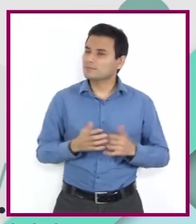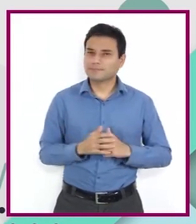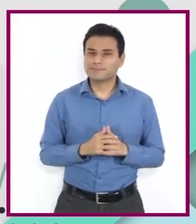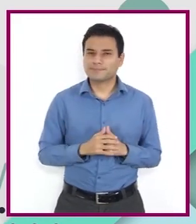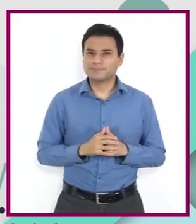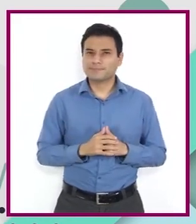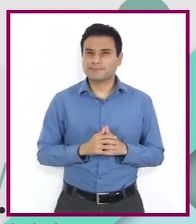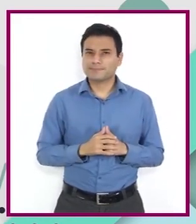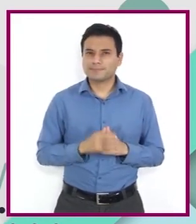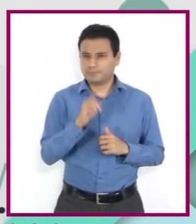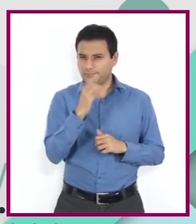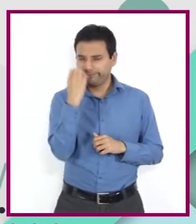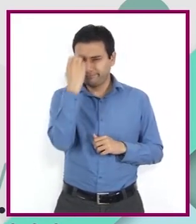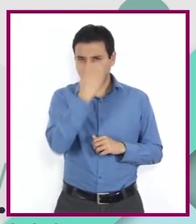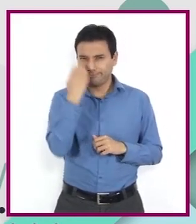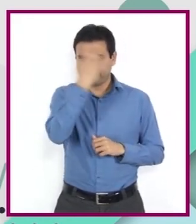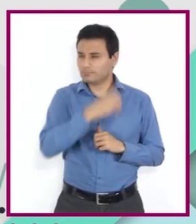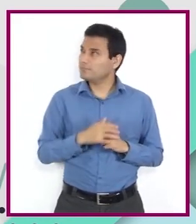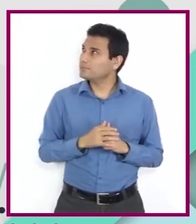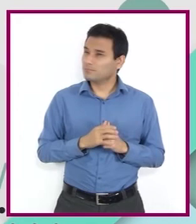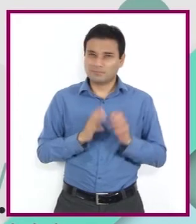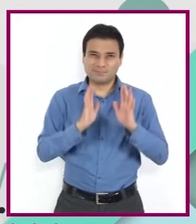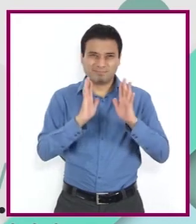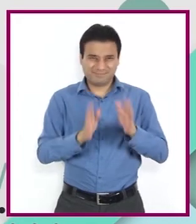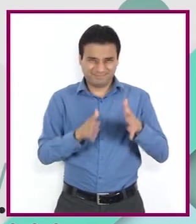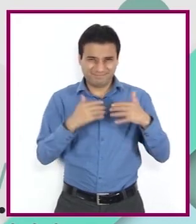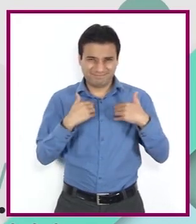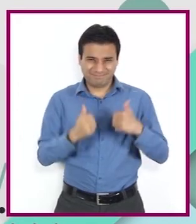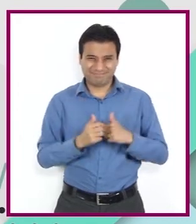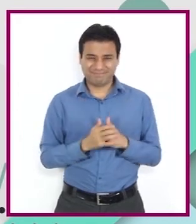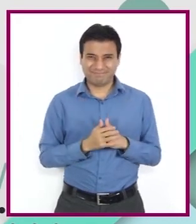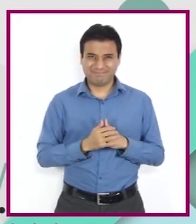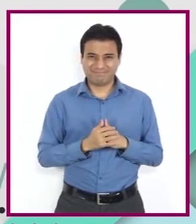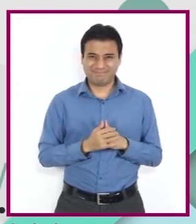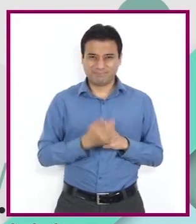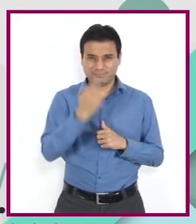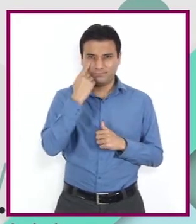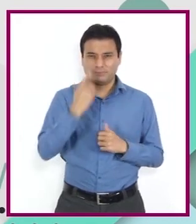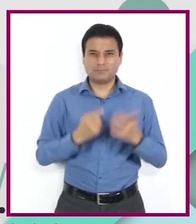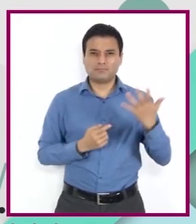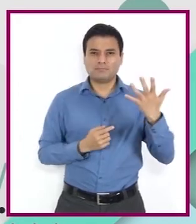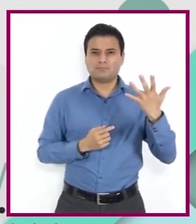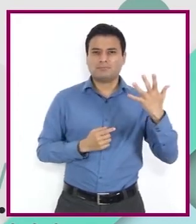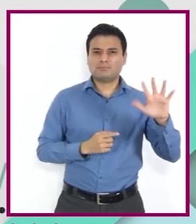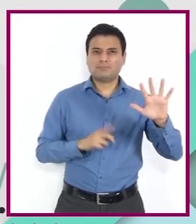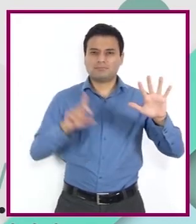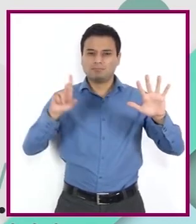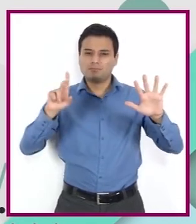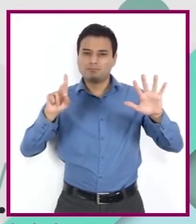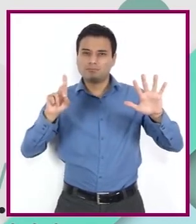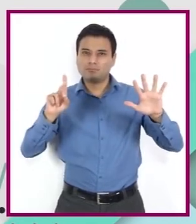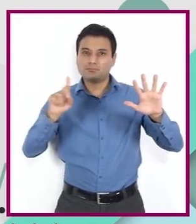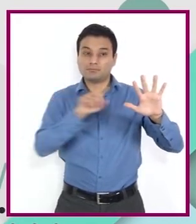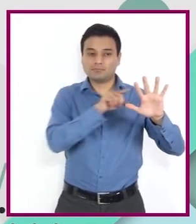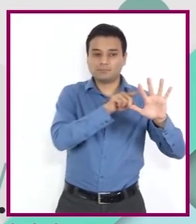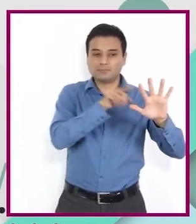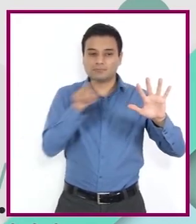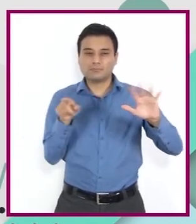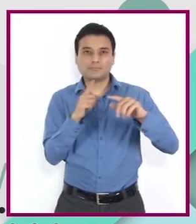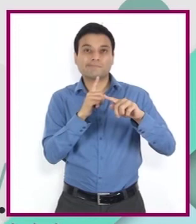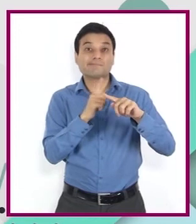En casa, ¿ya notaron que la primera cantidad de la razón de la magnitud A se triplicó? Muy